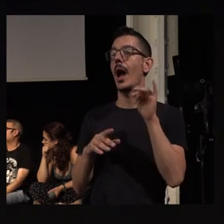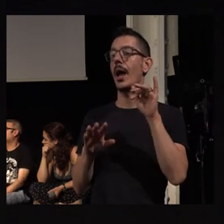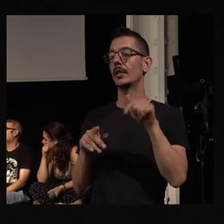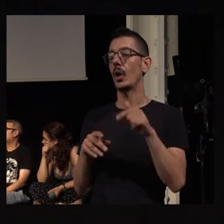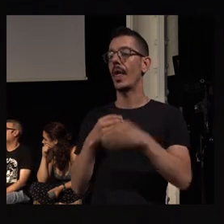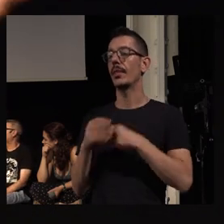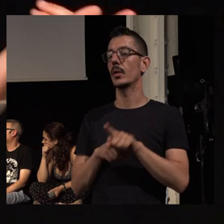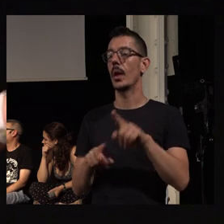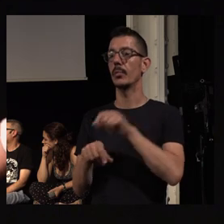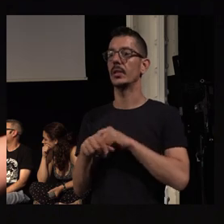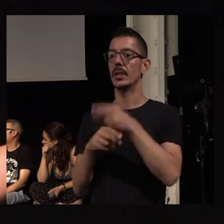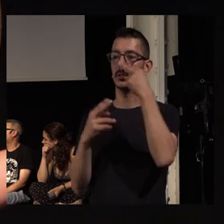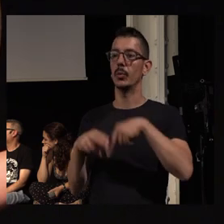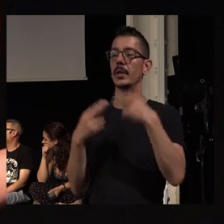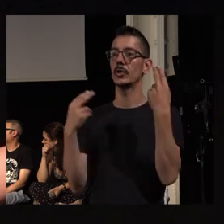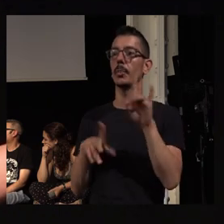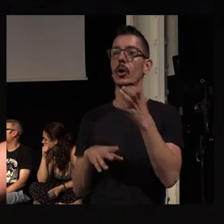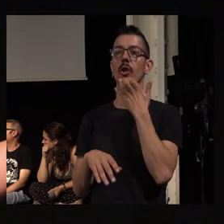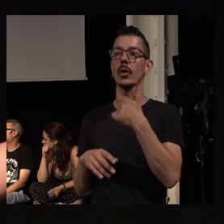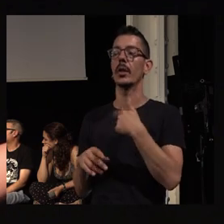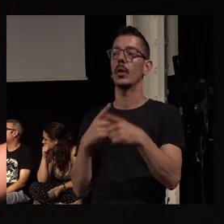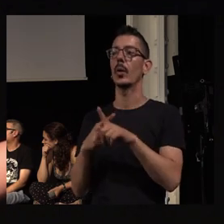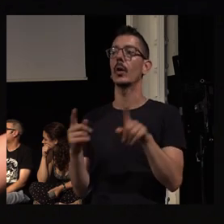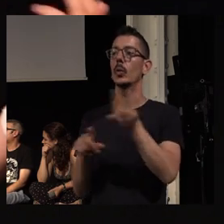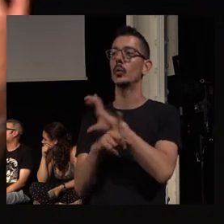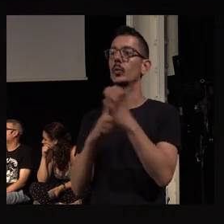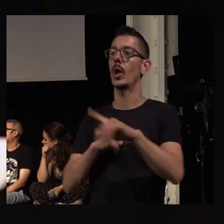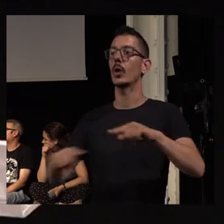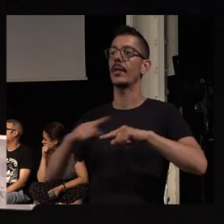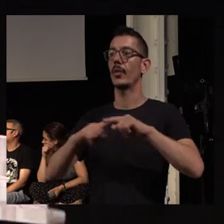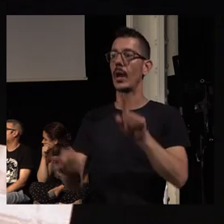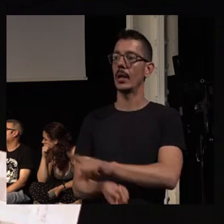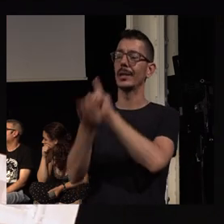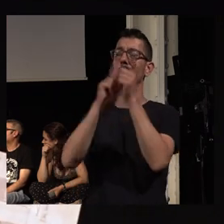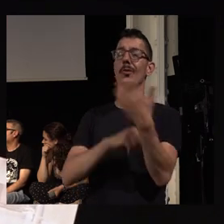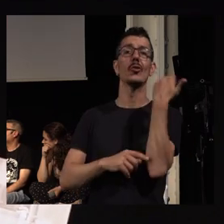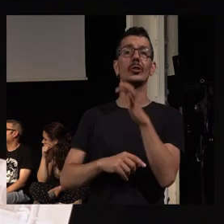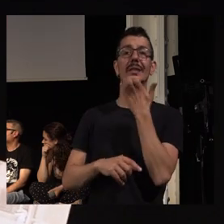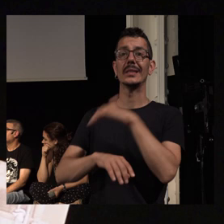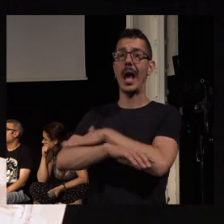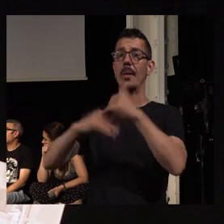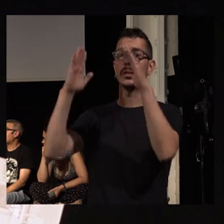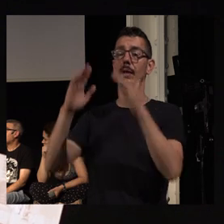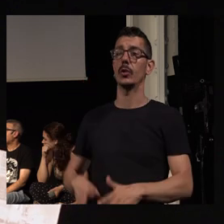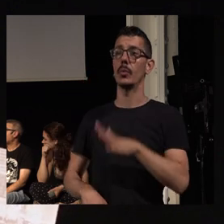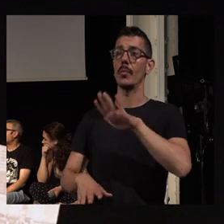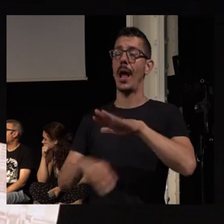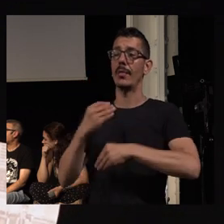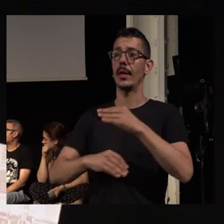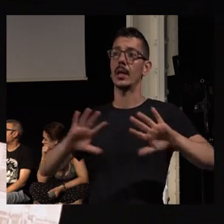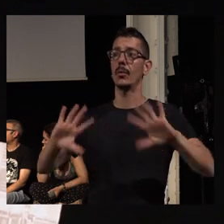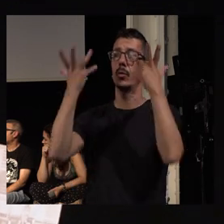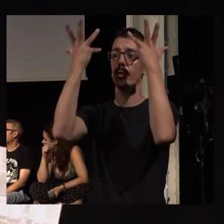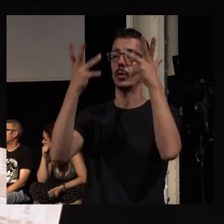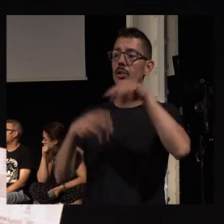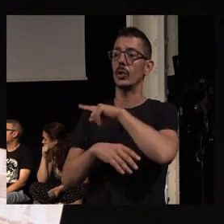que, yo por ejemplo cuando hablo de cambio de cultura organizacional, yo no sé si desde la administración se puede hacer la revolución, pero desde luego que se